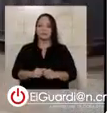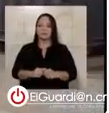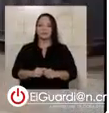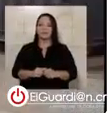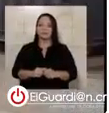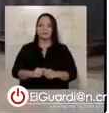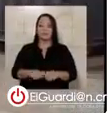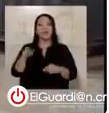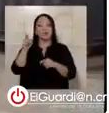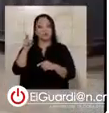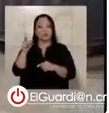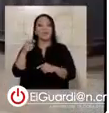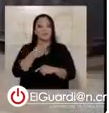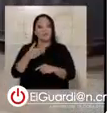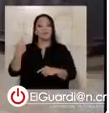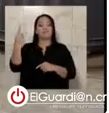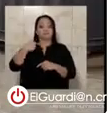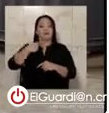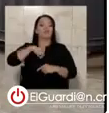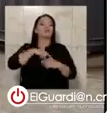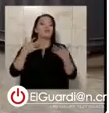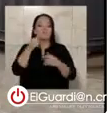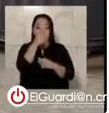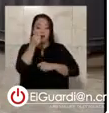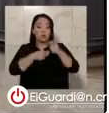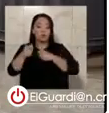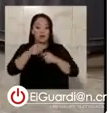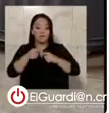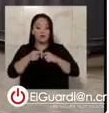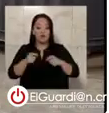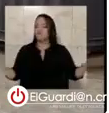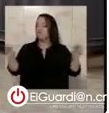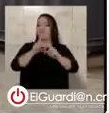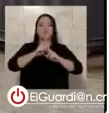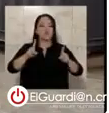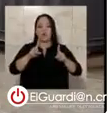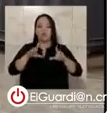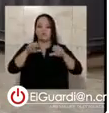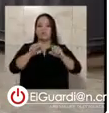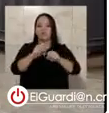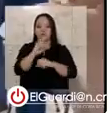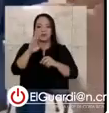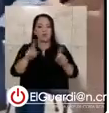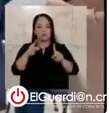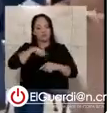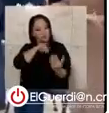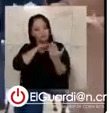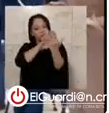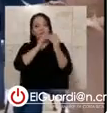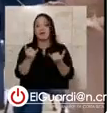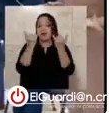Pero como es un mandato, señor presidente, el narcotráfico no se apoderará de Costa Rica y seguiremos haciéndole frente. Y ahora,